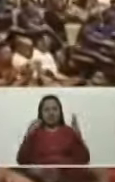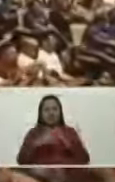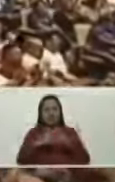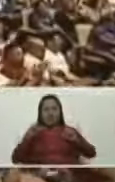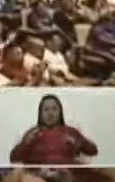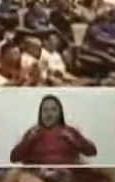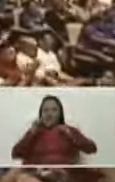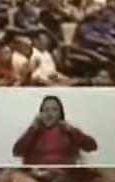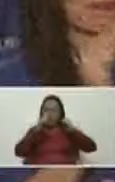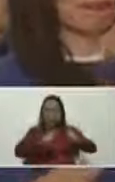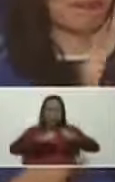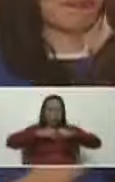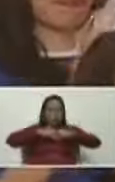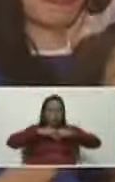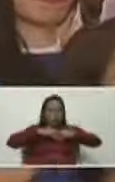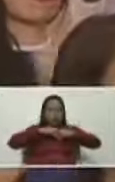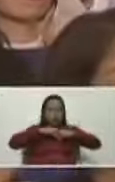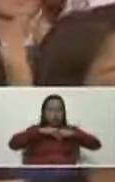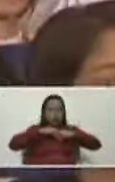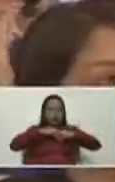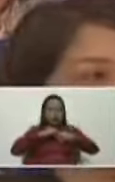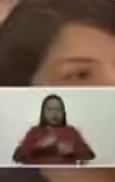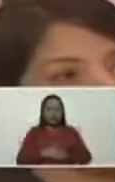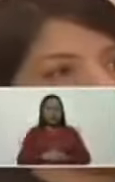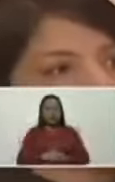¡Arranca los motores!